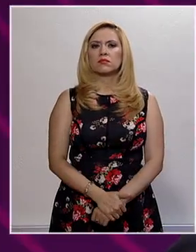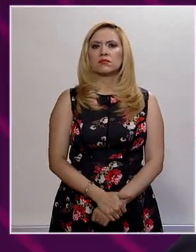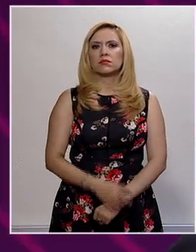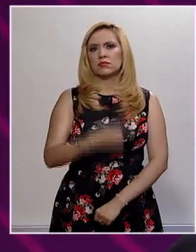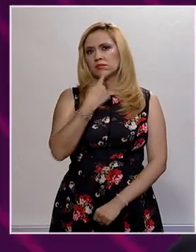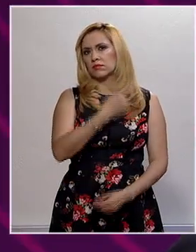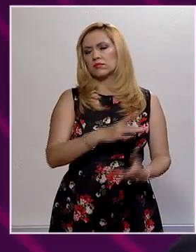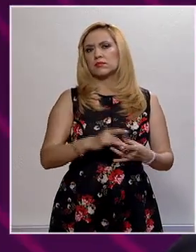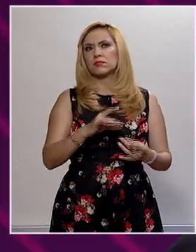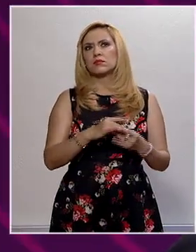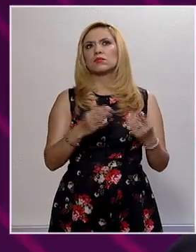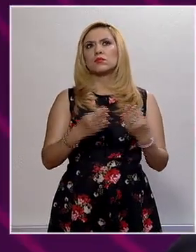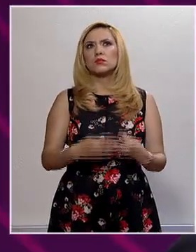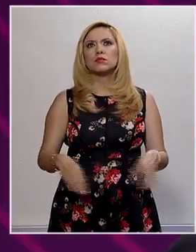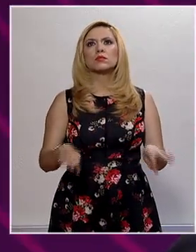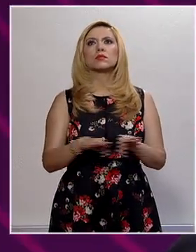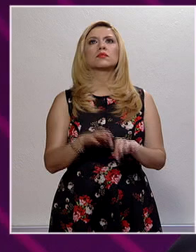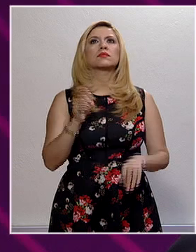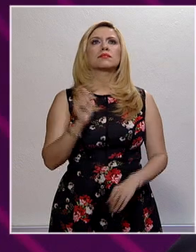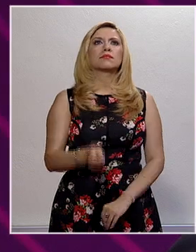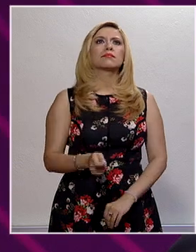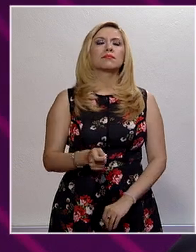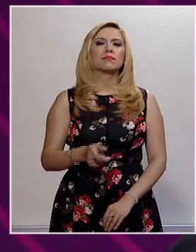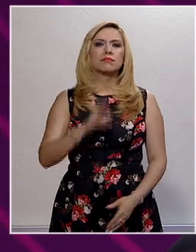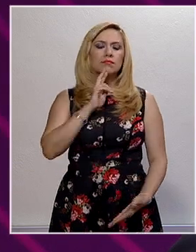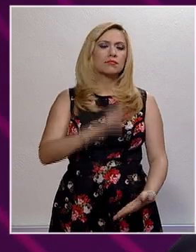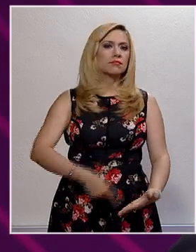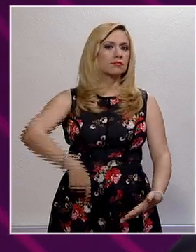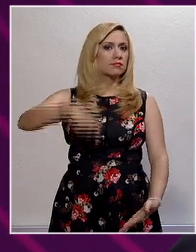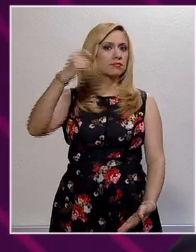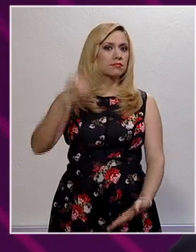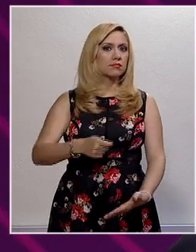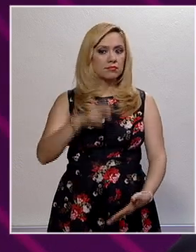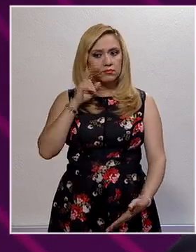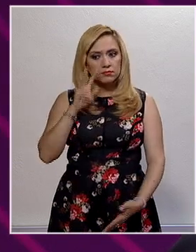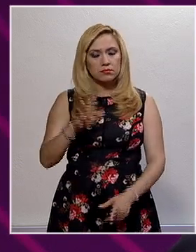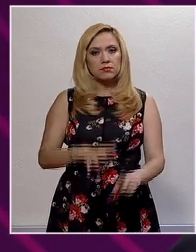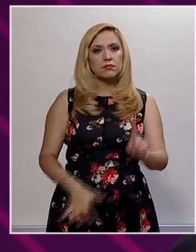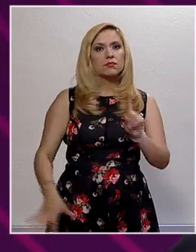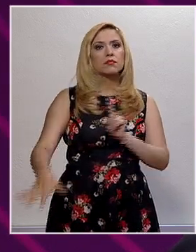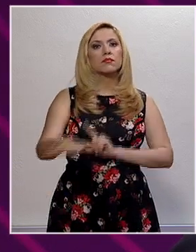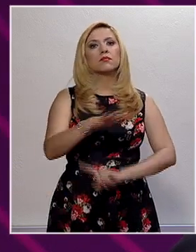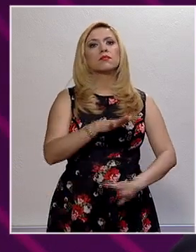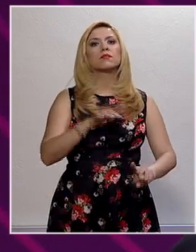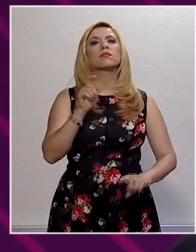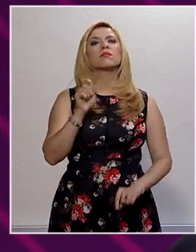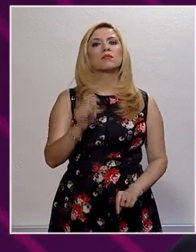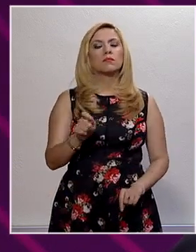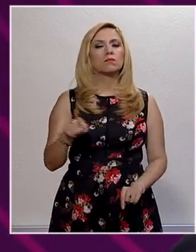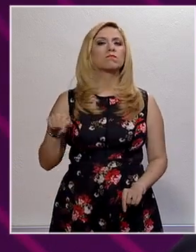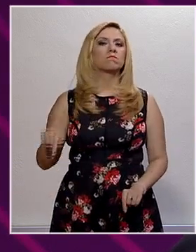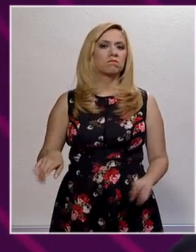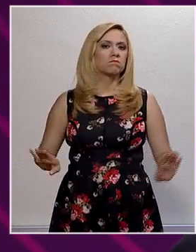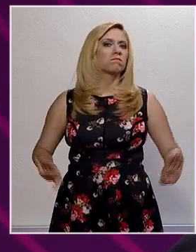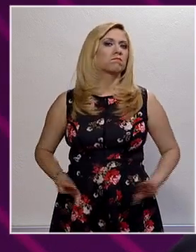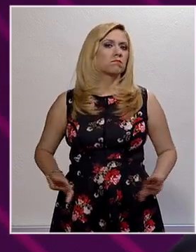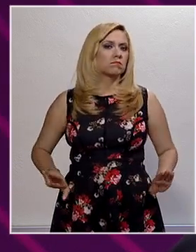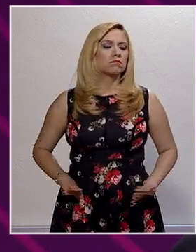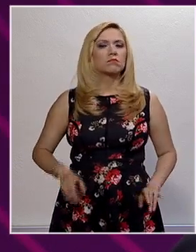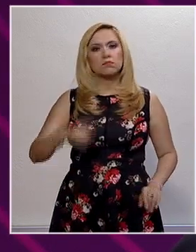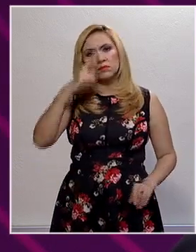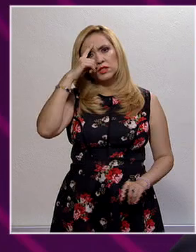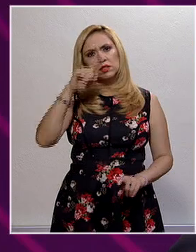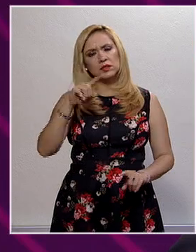mencionaba Yuli, ¿no? La importancia de que pues, la sentencia se da cuenta que el contexto es propicio para ese tipo